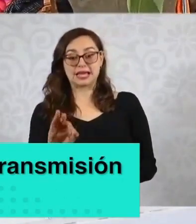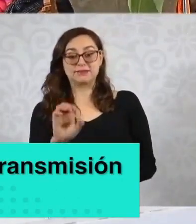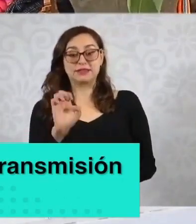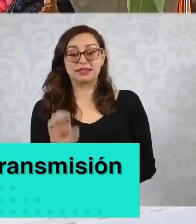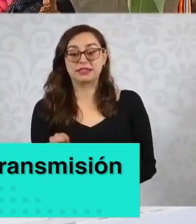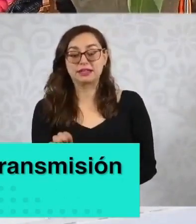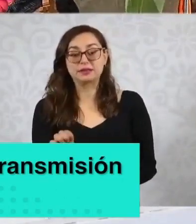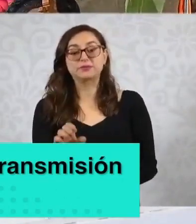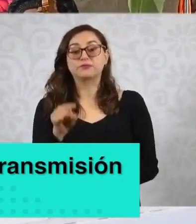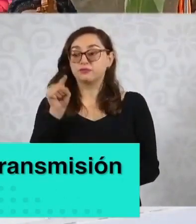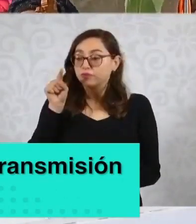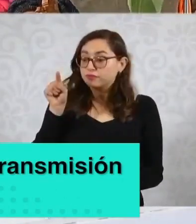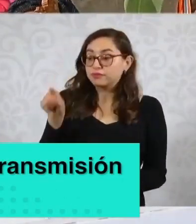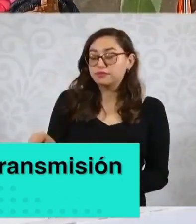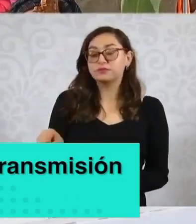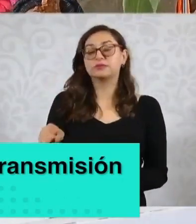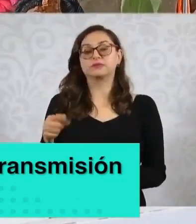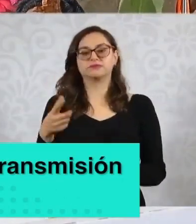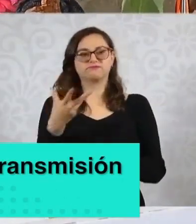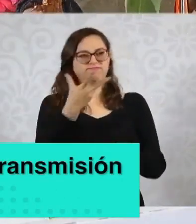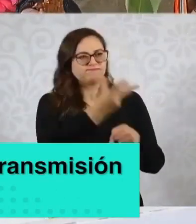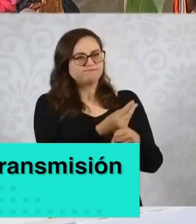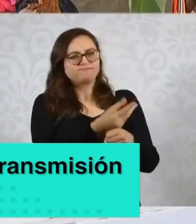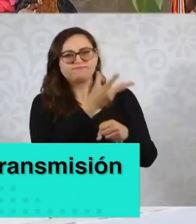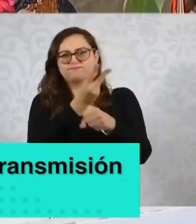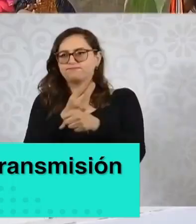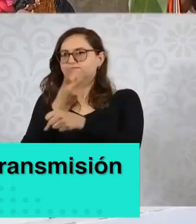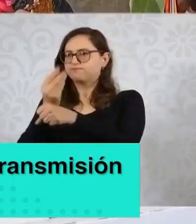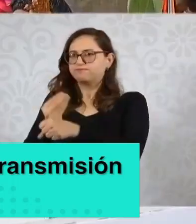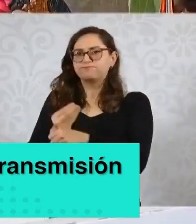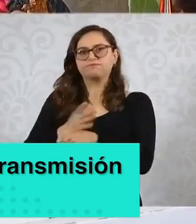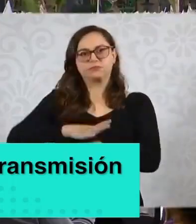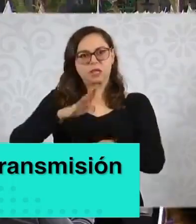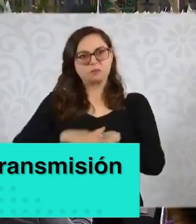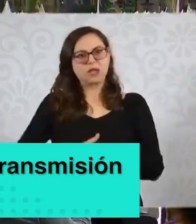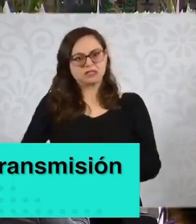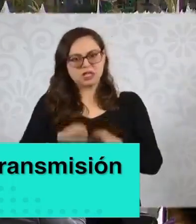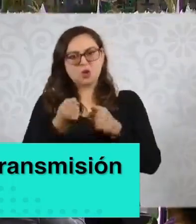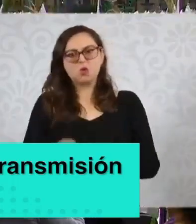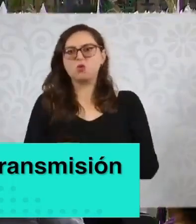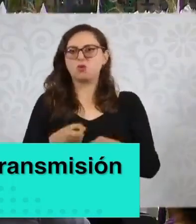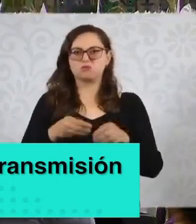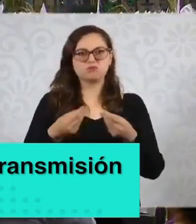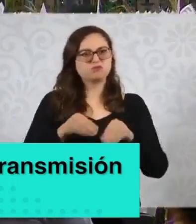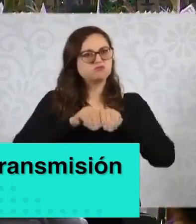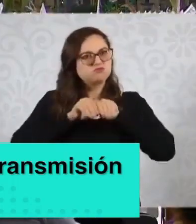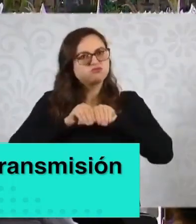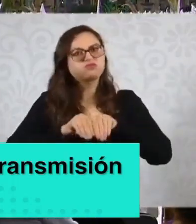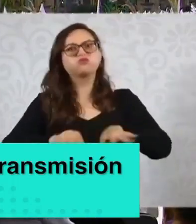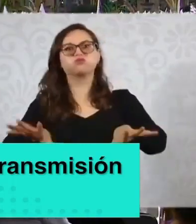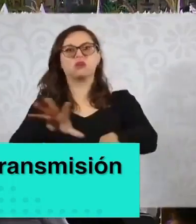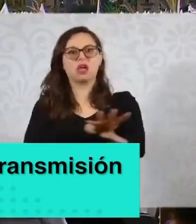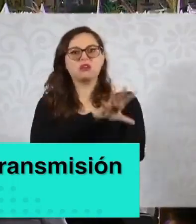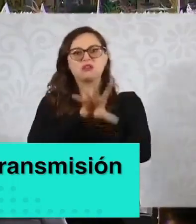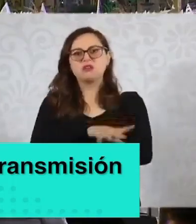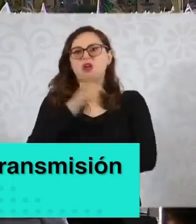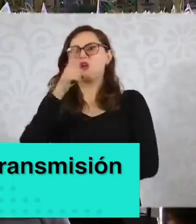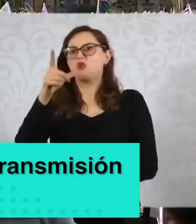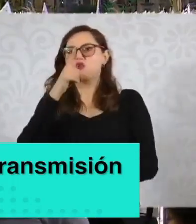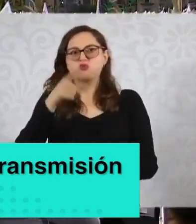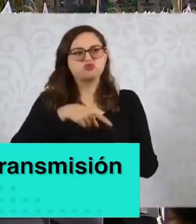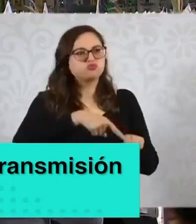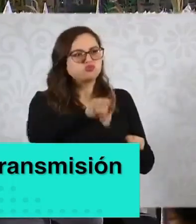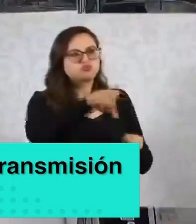Electricidad garantizará y reforzará la capacidad de transmisión, distribución de energía y